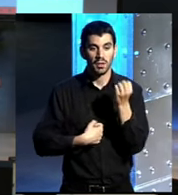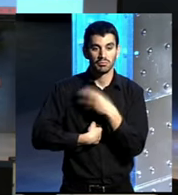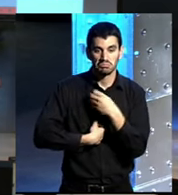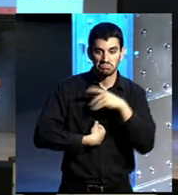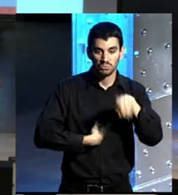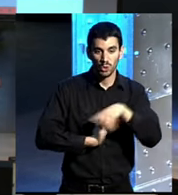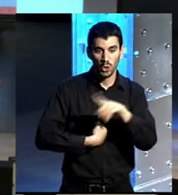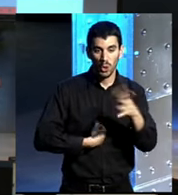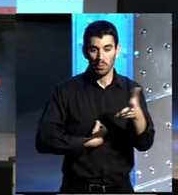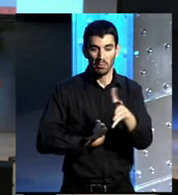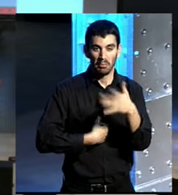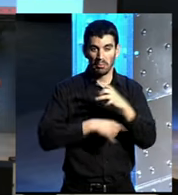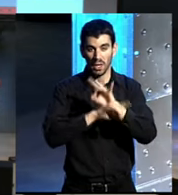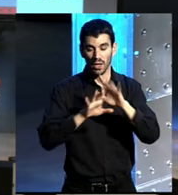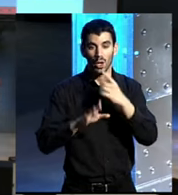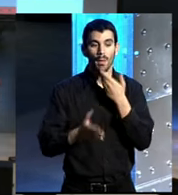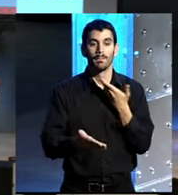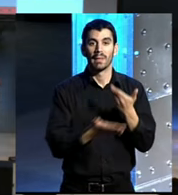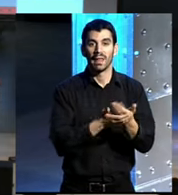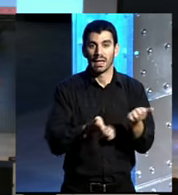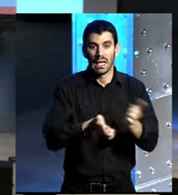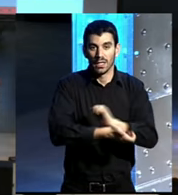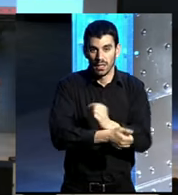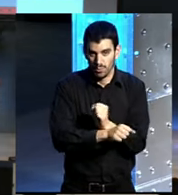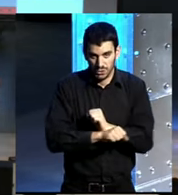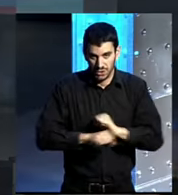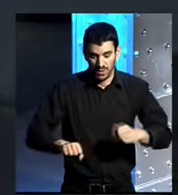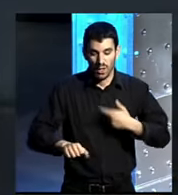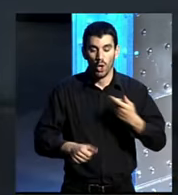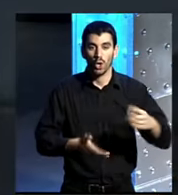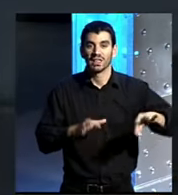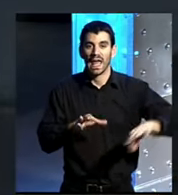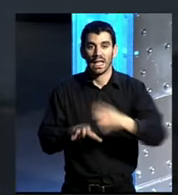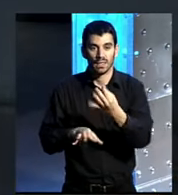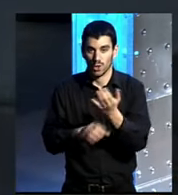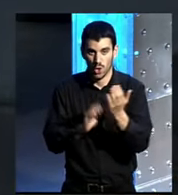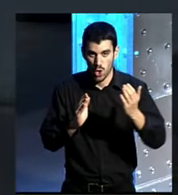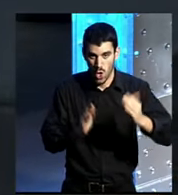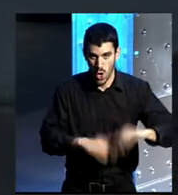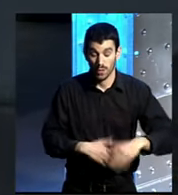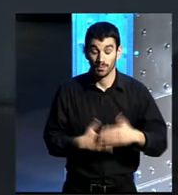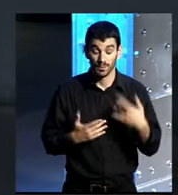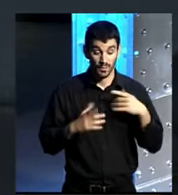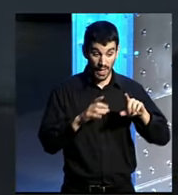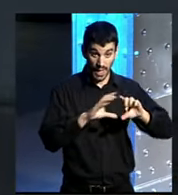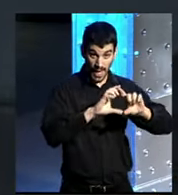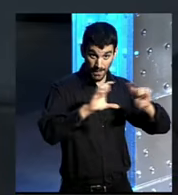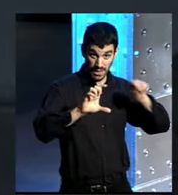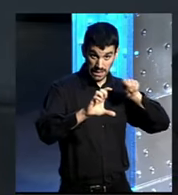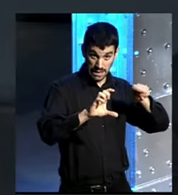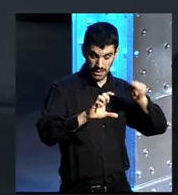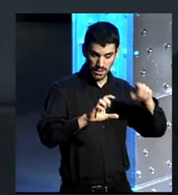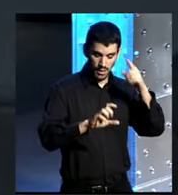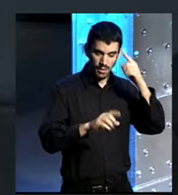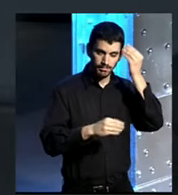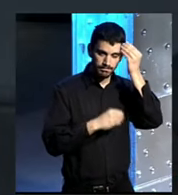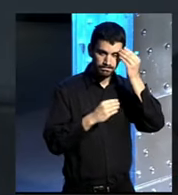es imposible para ellos pedir un crédito ni cobrar con tarjetas, y entonces este equipo ha inventado una solución para